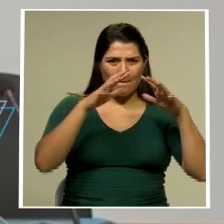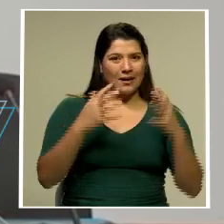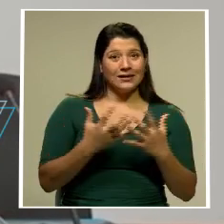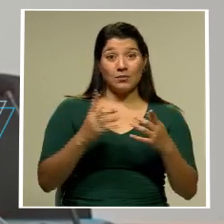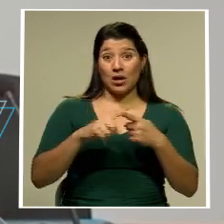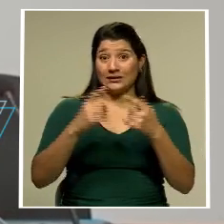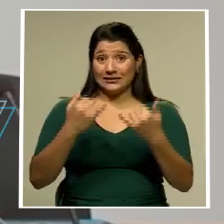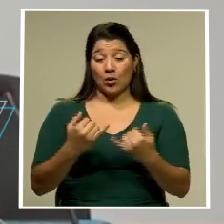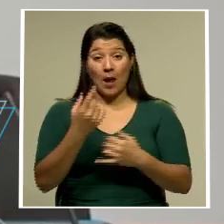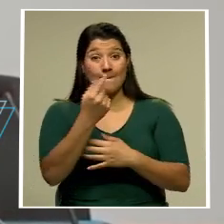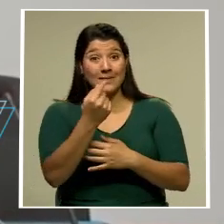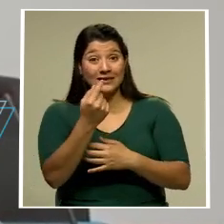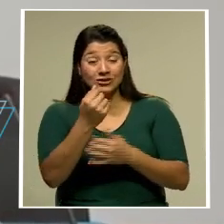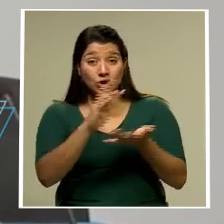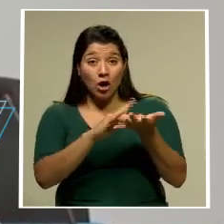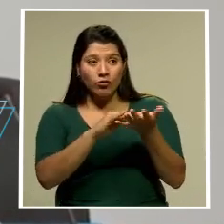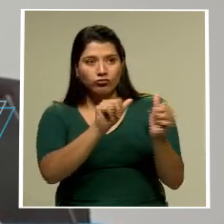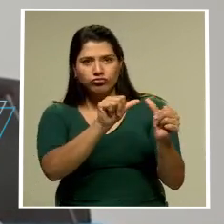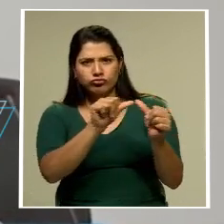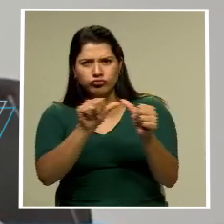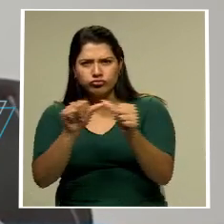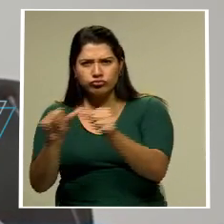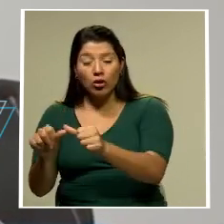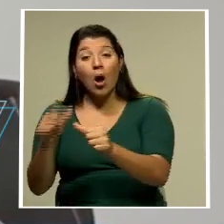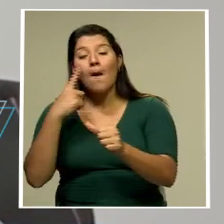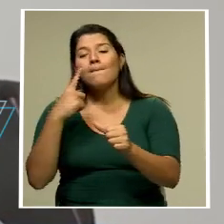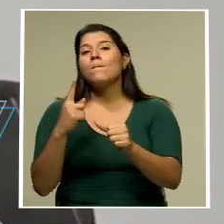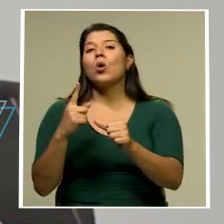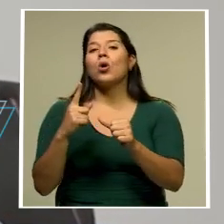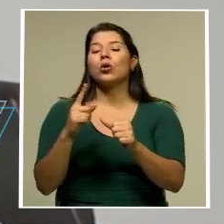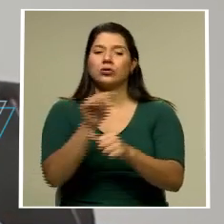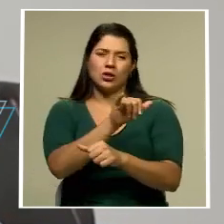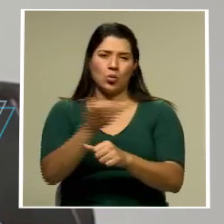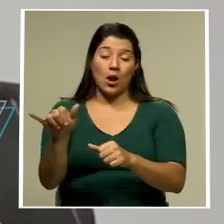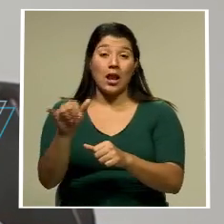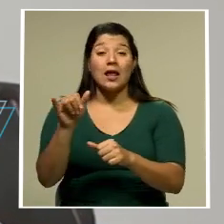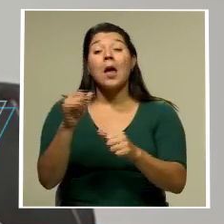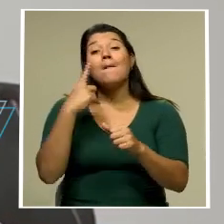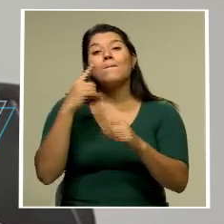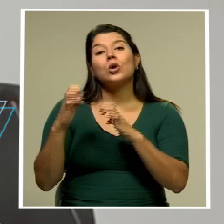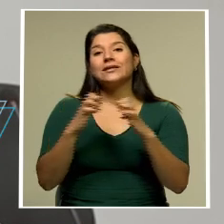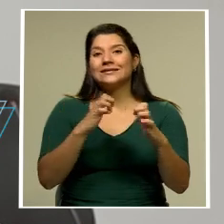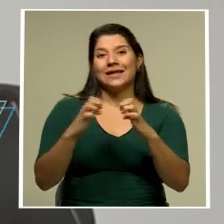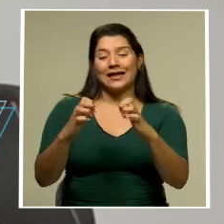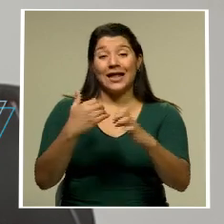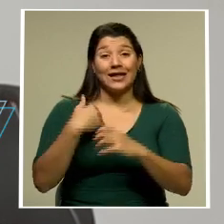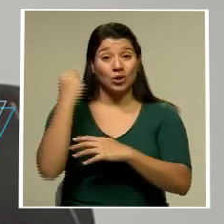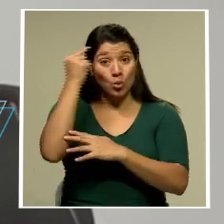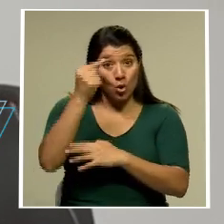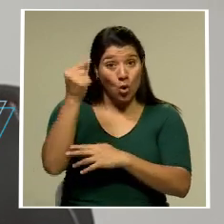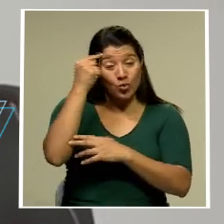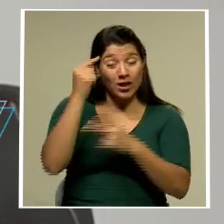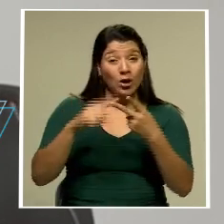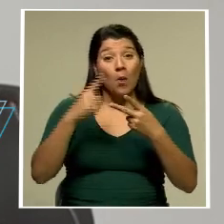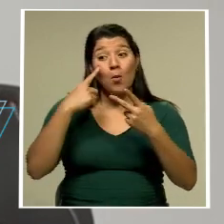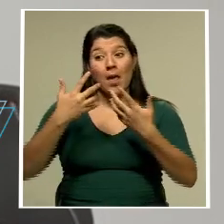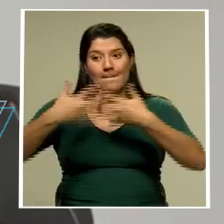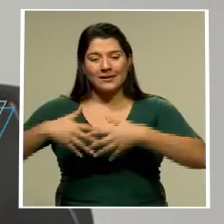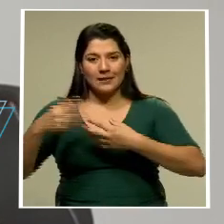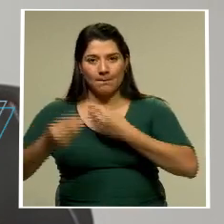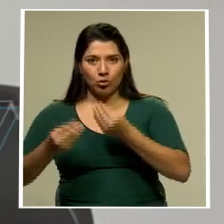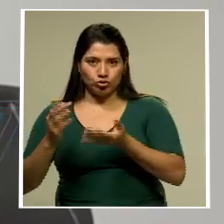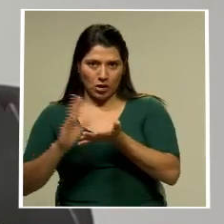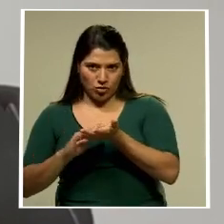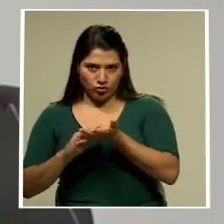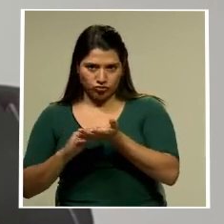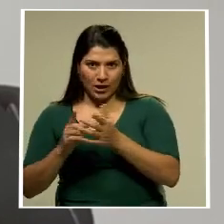gracias a la estrategia elaborada por el gobierno y con la Corporación Arrocera, productores industriales. El consumidor de arroz se ha